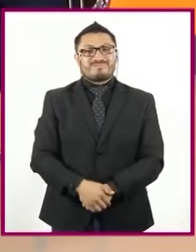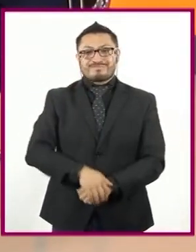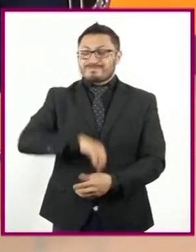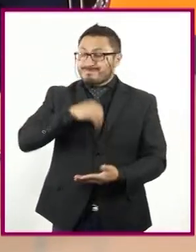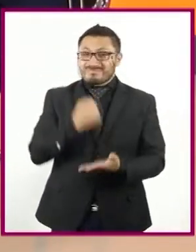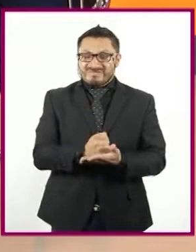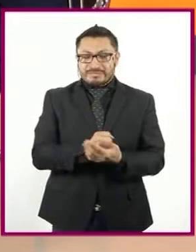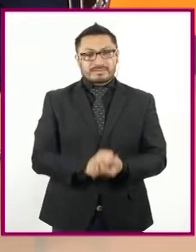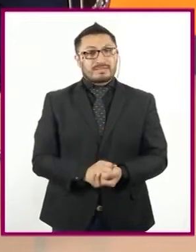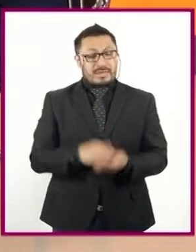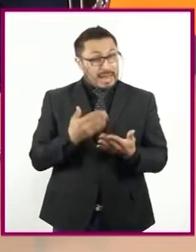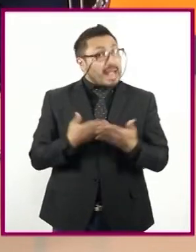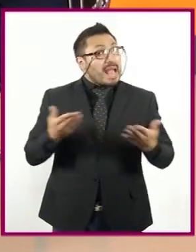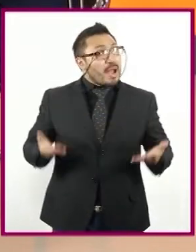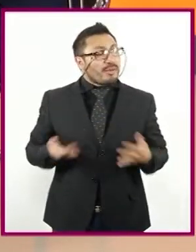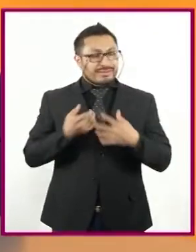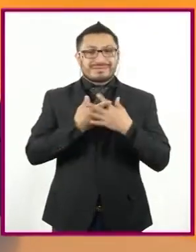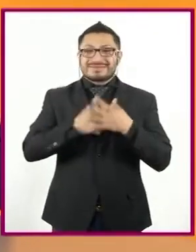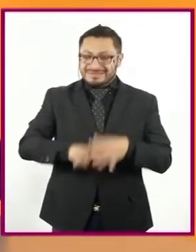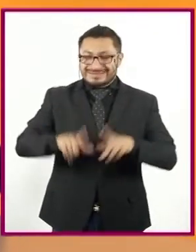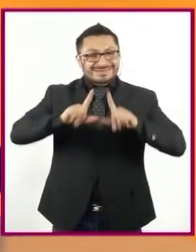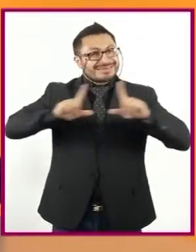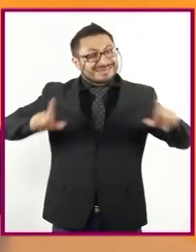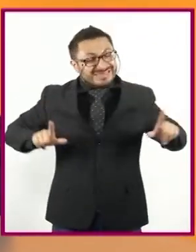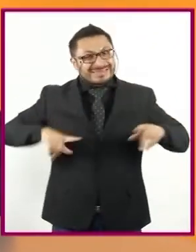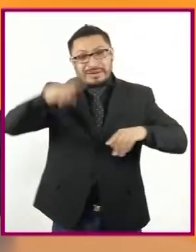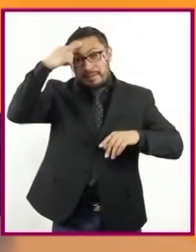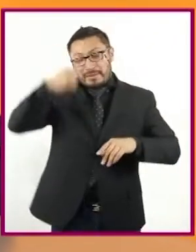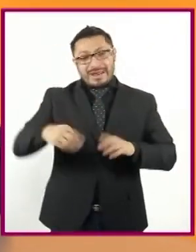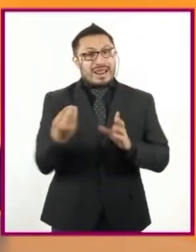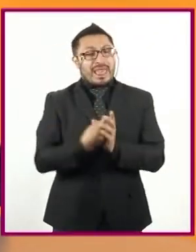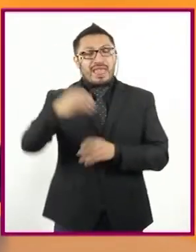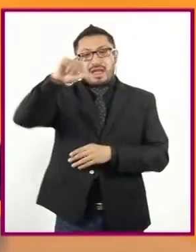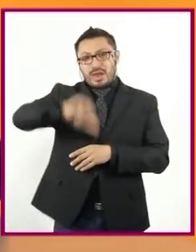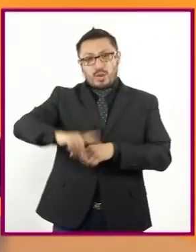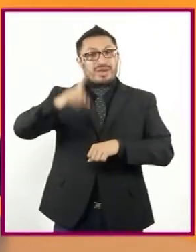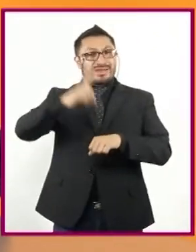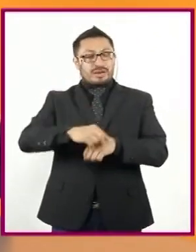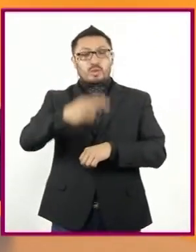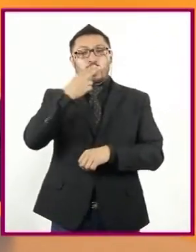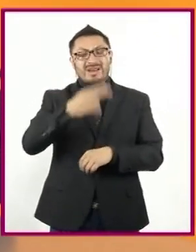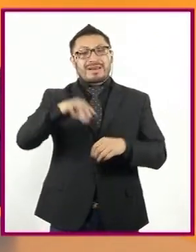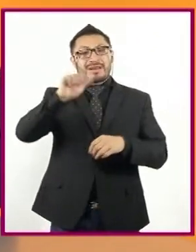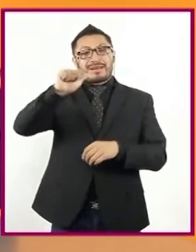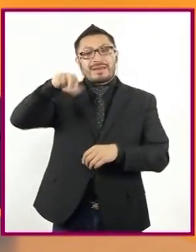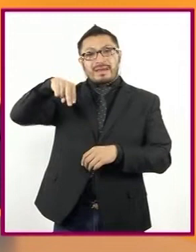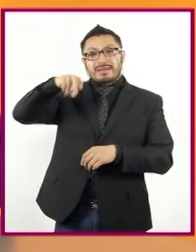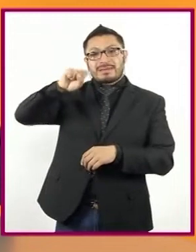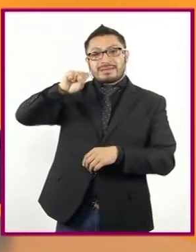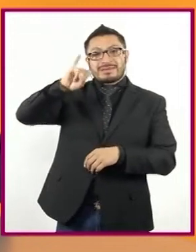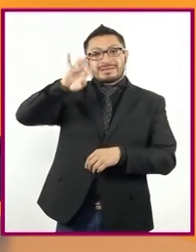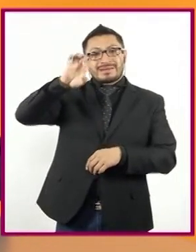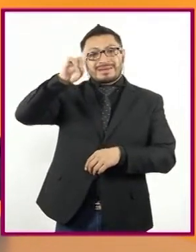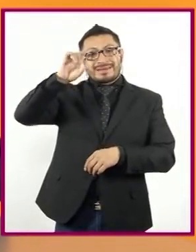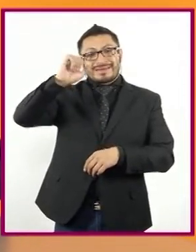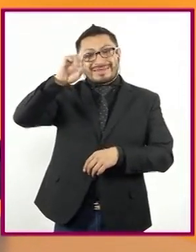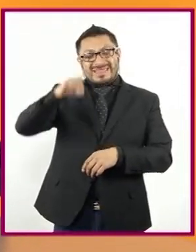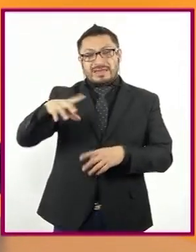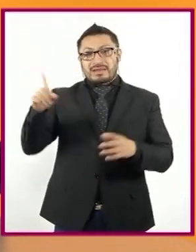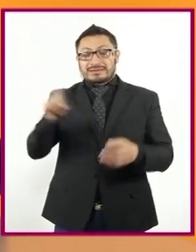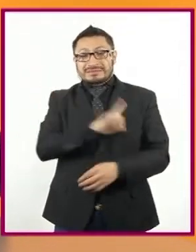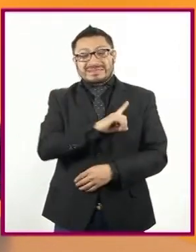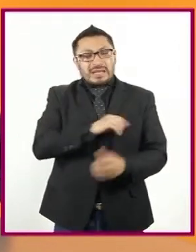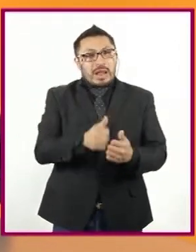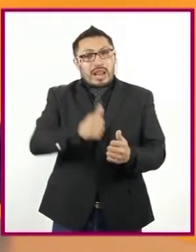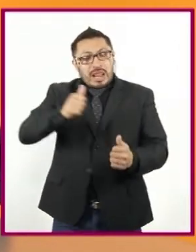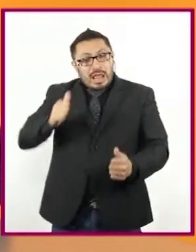Ahora sí, ya estamos listos. Para la sesión del día de hoy utilizaremos la ansiedad, aislamiento y decepción que nos ha dejado